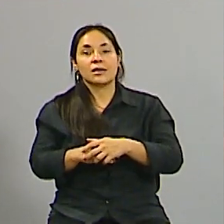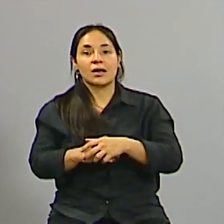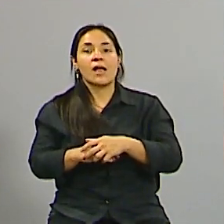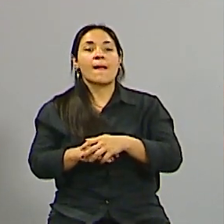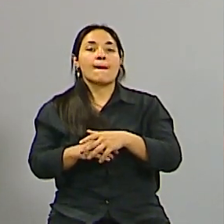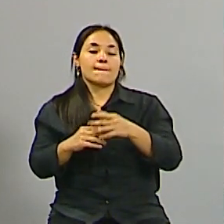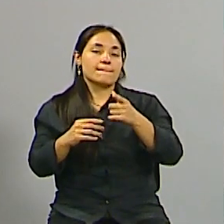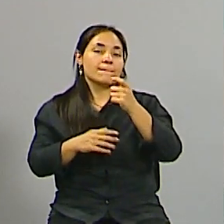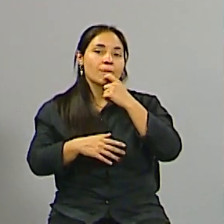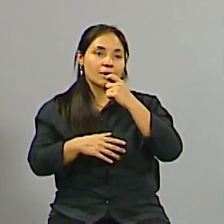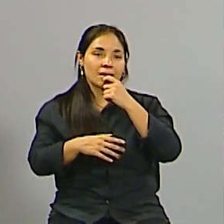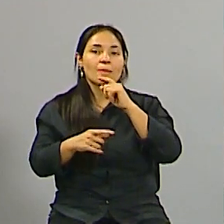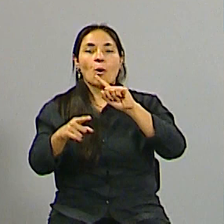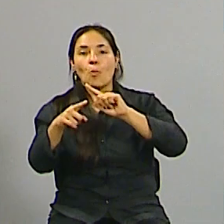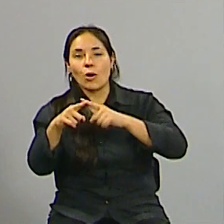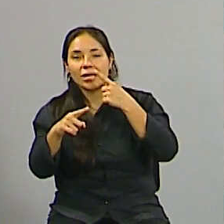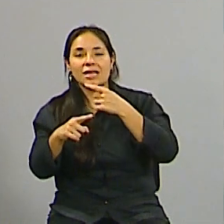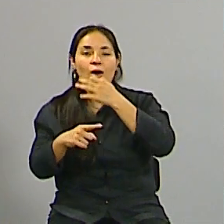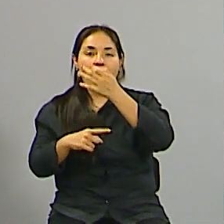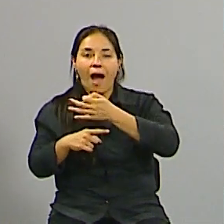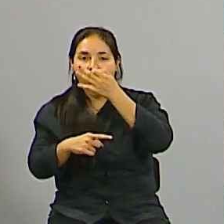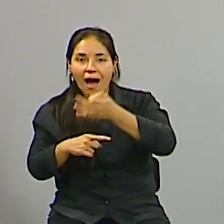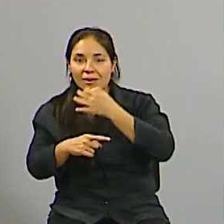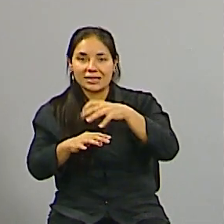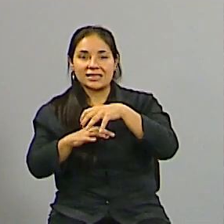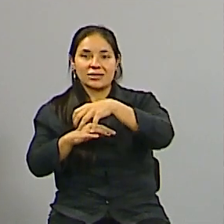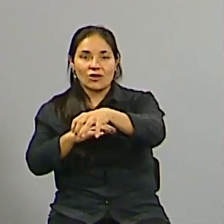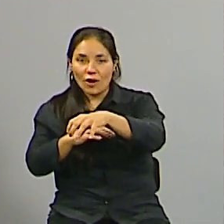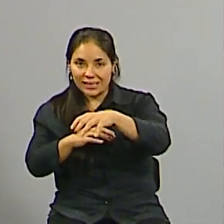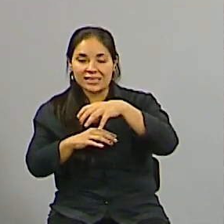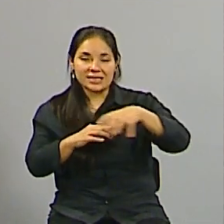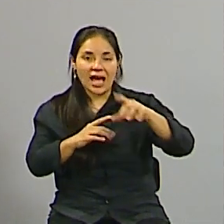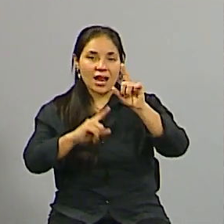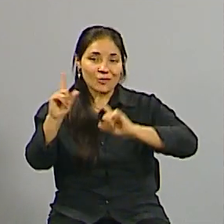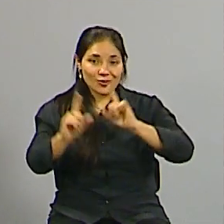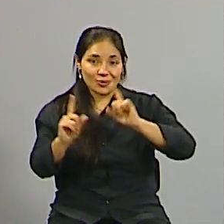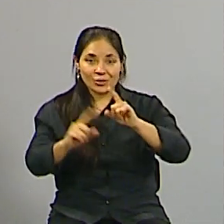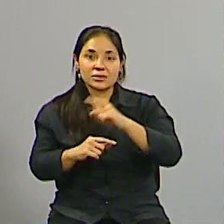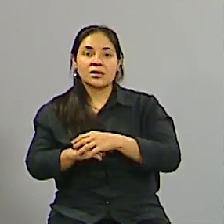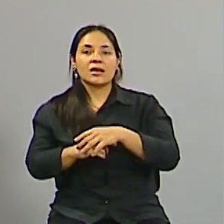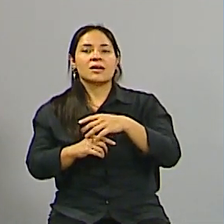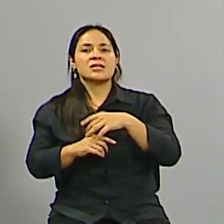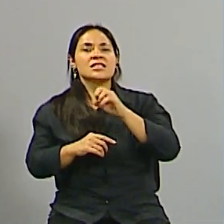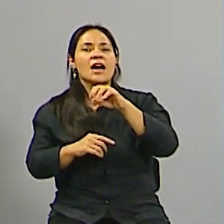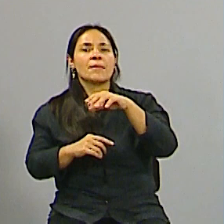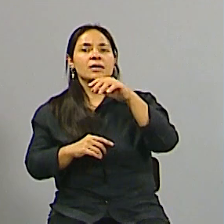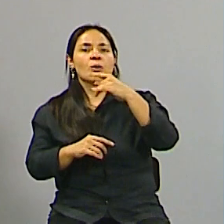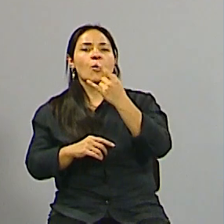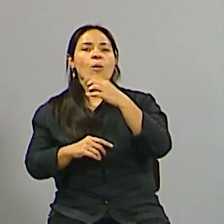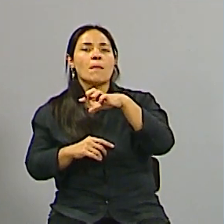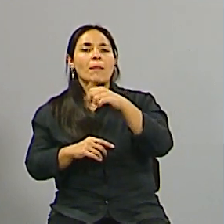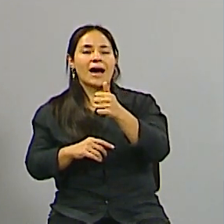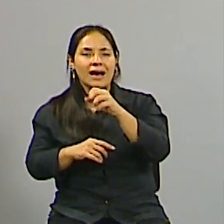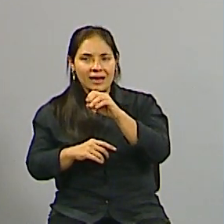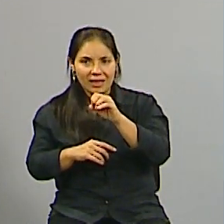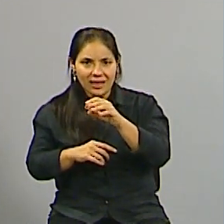algunos discursos políticos de sectores progresistas, que es, hay trabajadores pobres